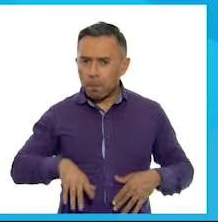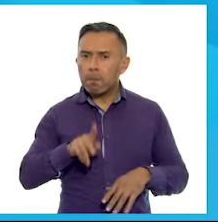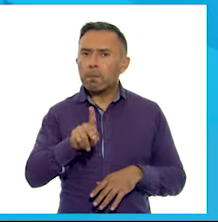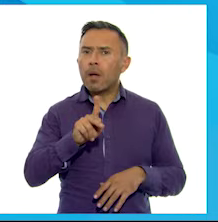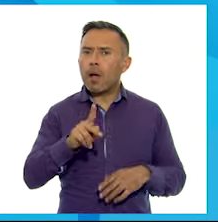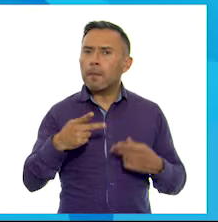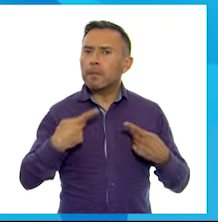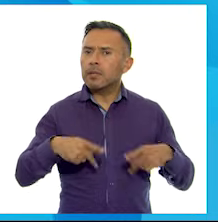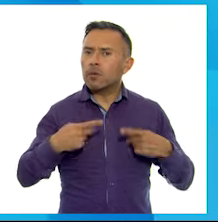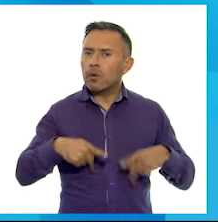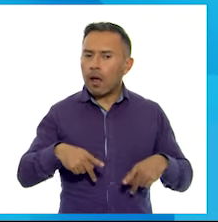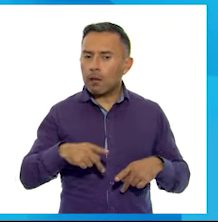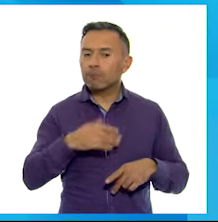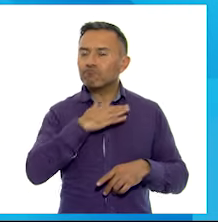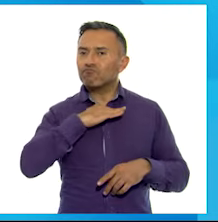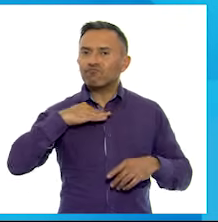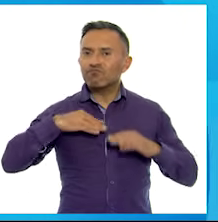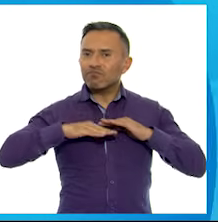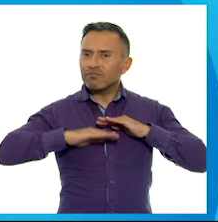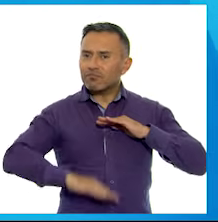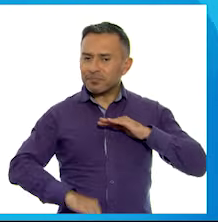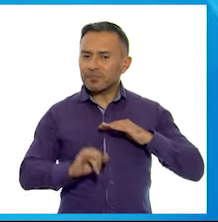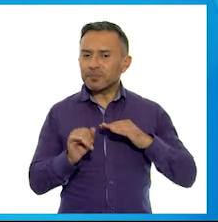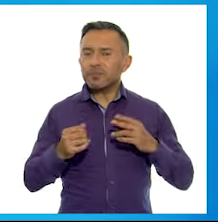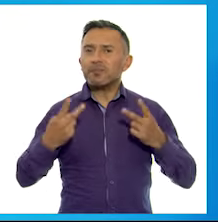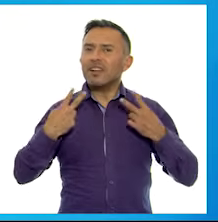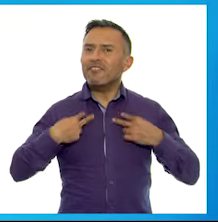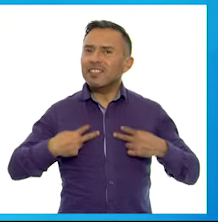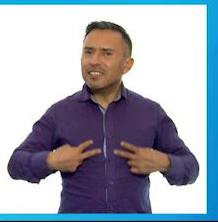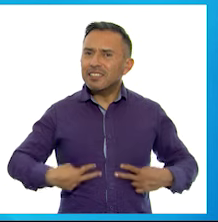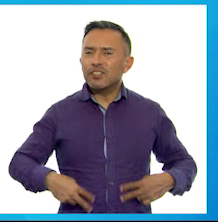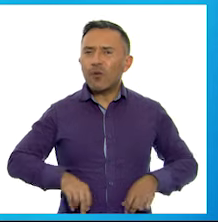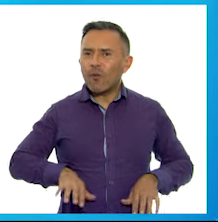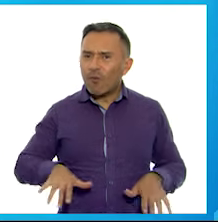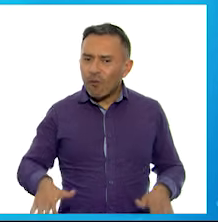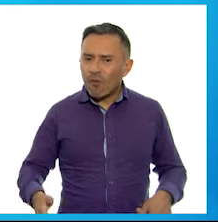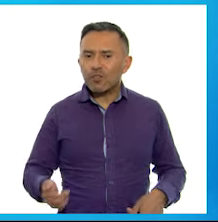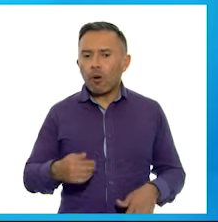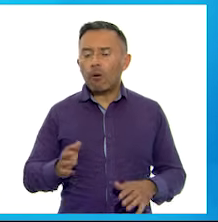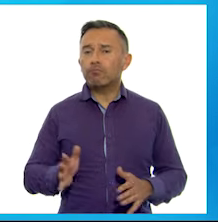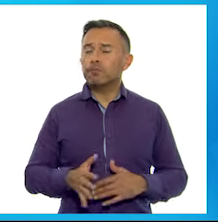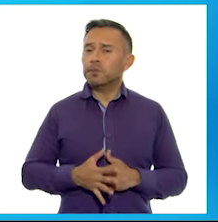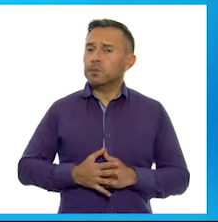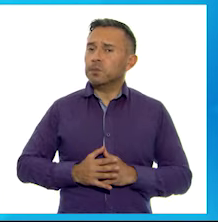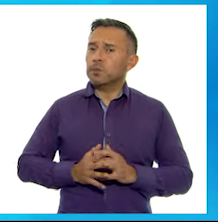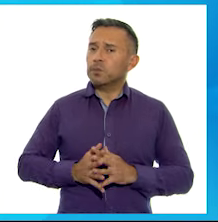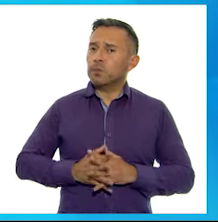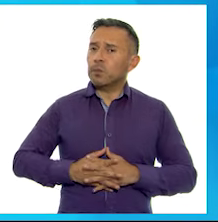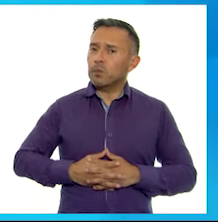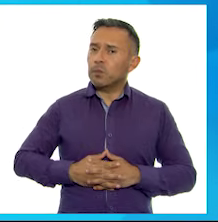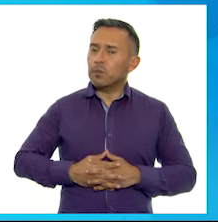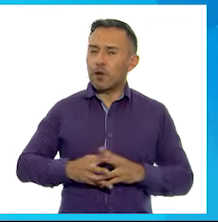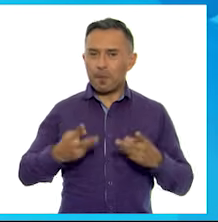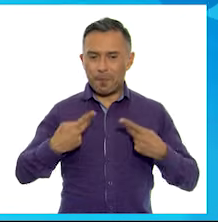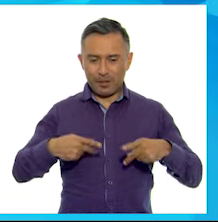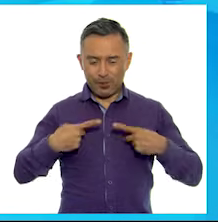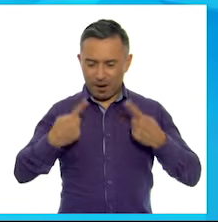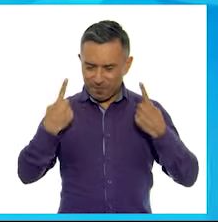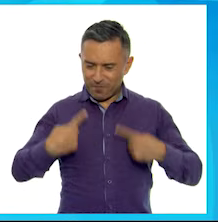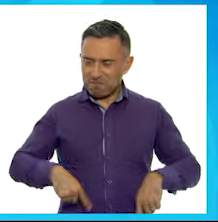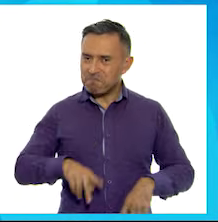con vestido y toda la cosa. Exactamente, la postura de lo que serían las manos si fuera una figura humana. Bueno, es esta figura humana.